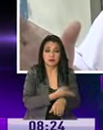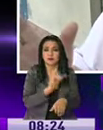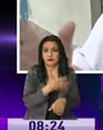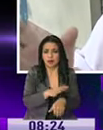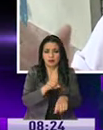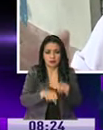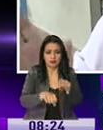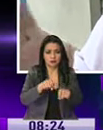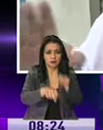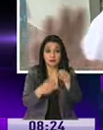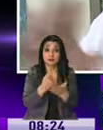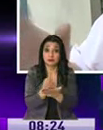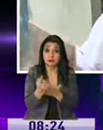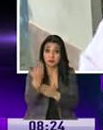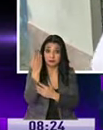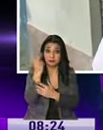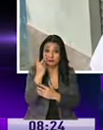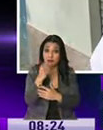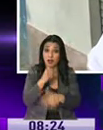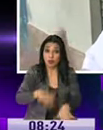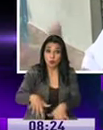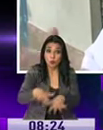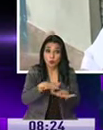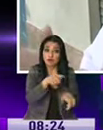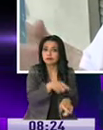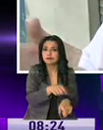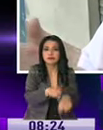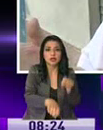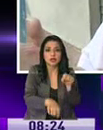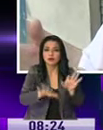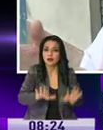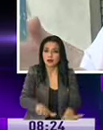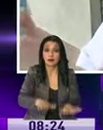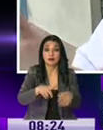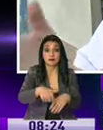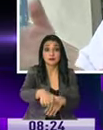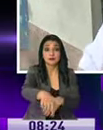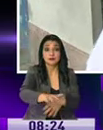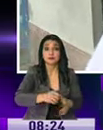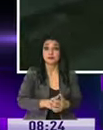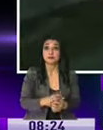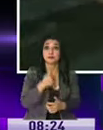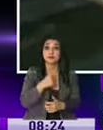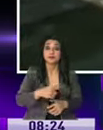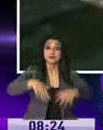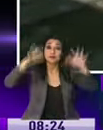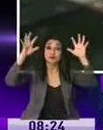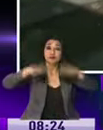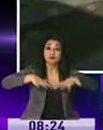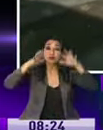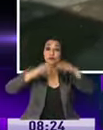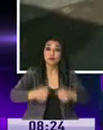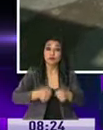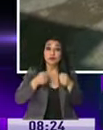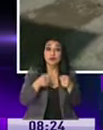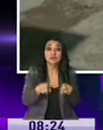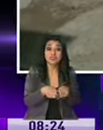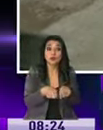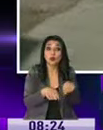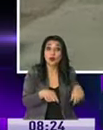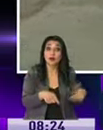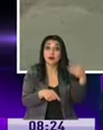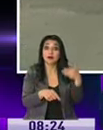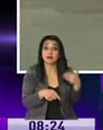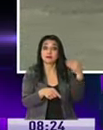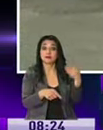semana anterior vieron las inundaciones feroces. Bueno, ese es el invierno que nos espera. Dicen que va a ser un invierno tan fuerte como el invierno pasado. Así que hay